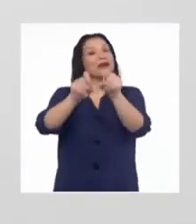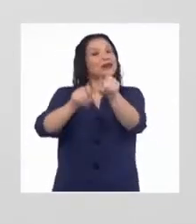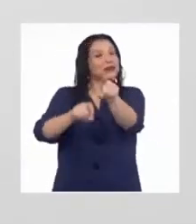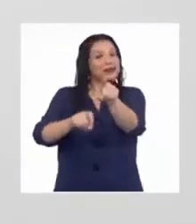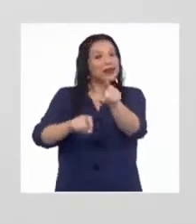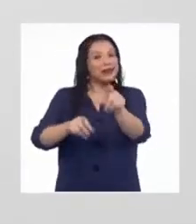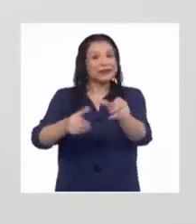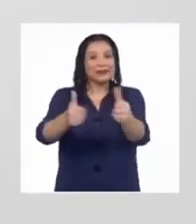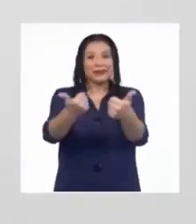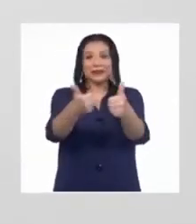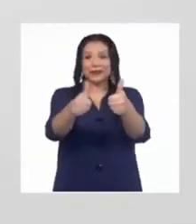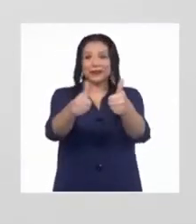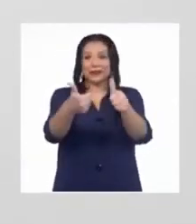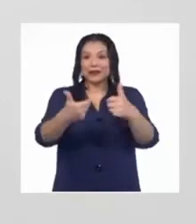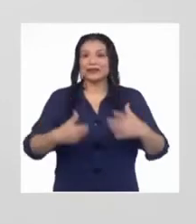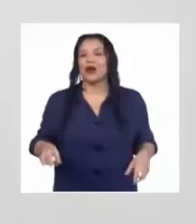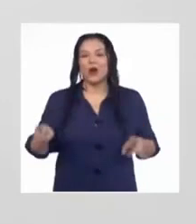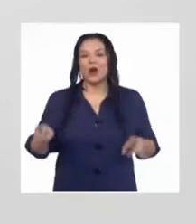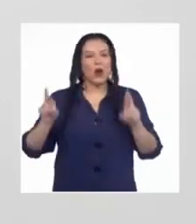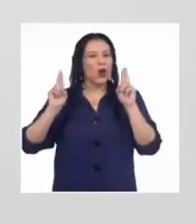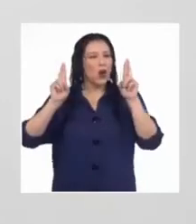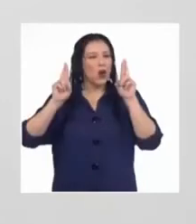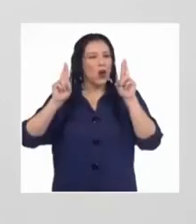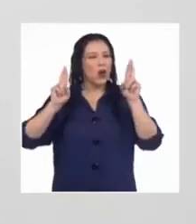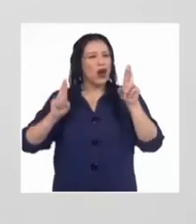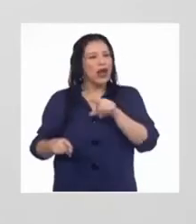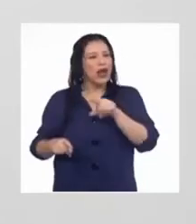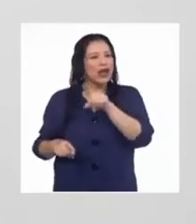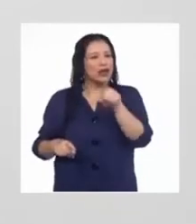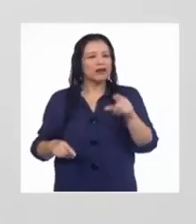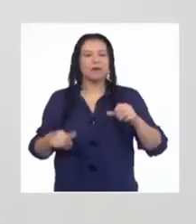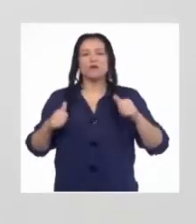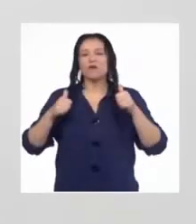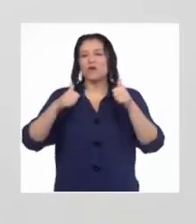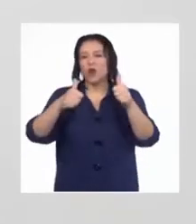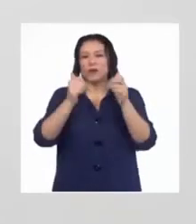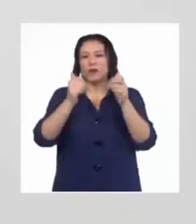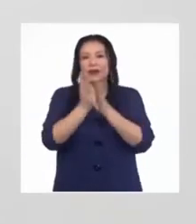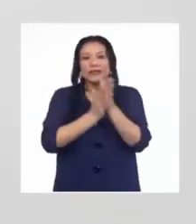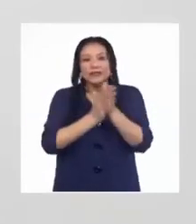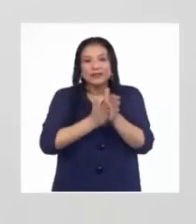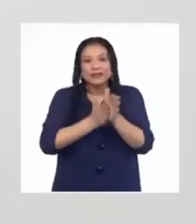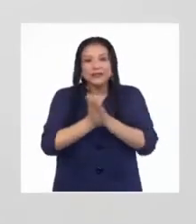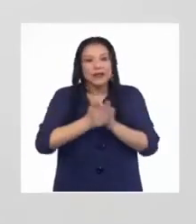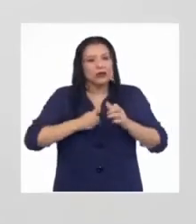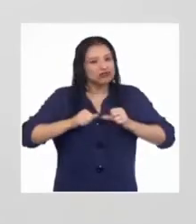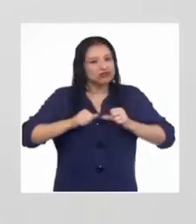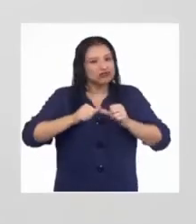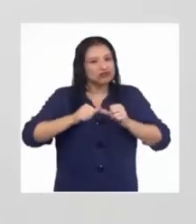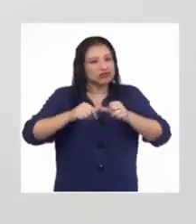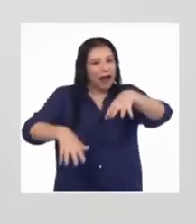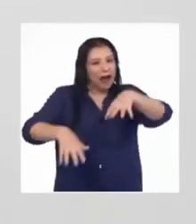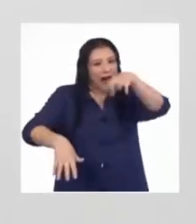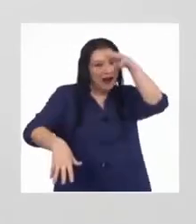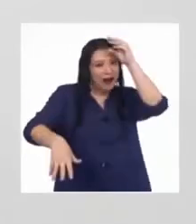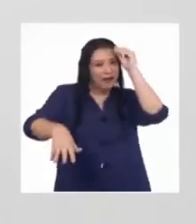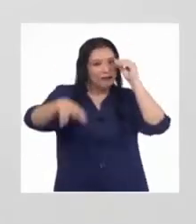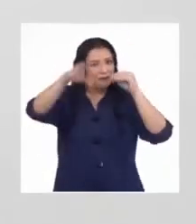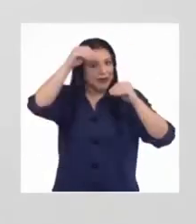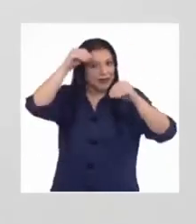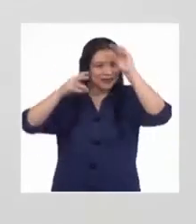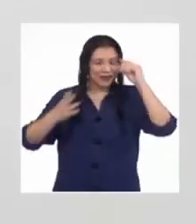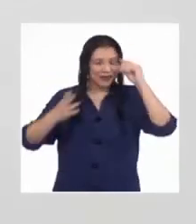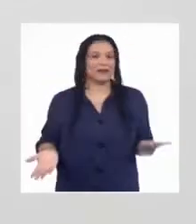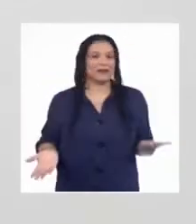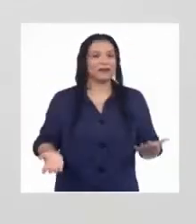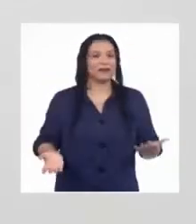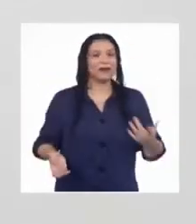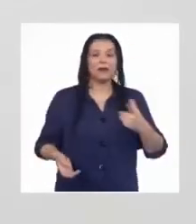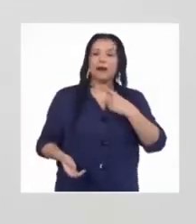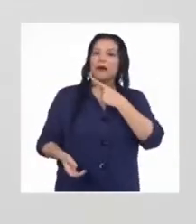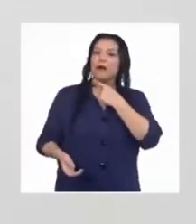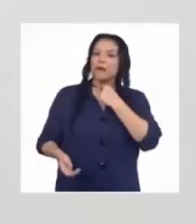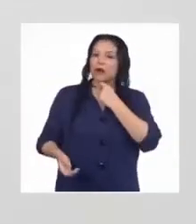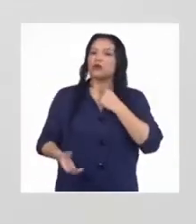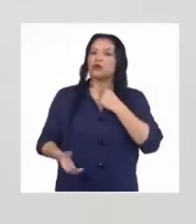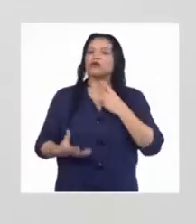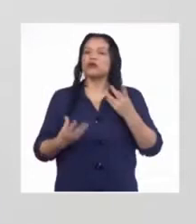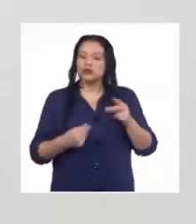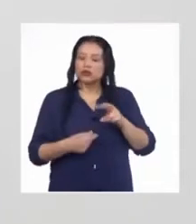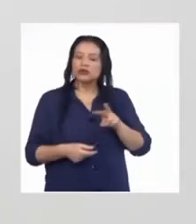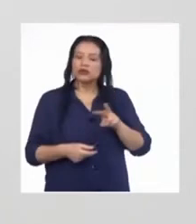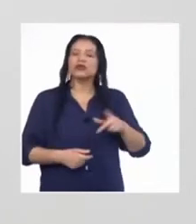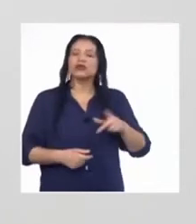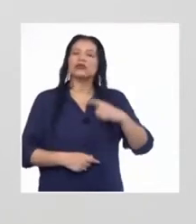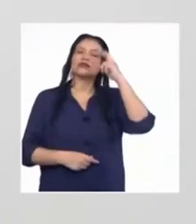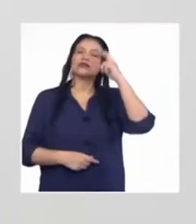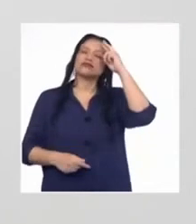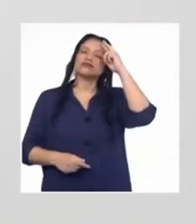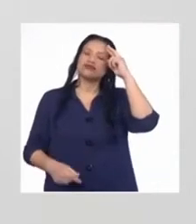han estado? Espero que muy bien y con muchas ganas de seguir aprendiendo. Me gustó mucho la reflexión que